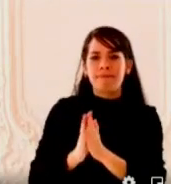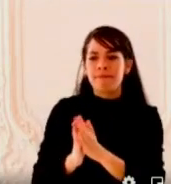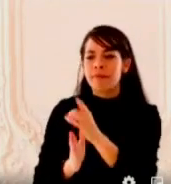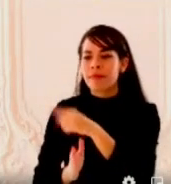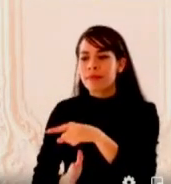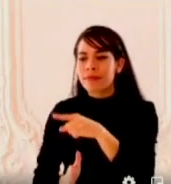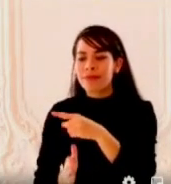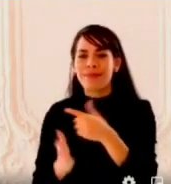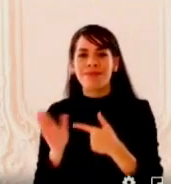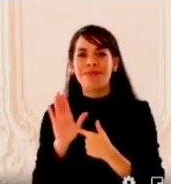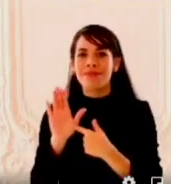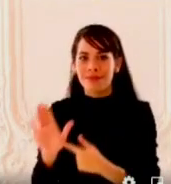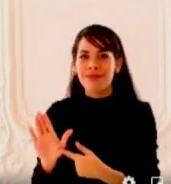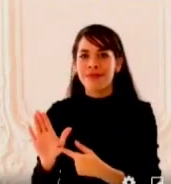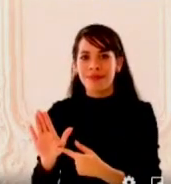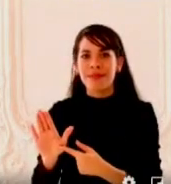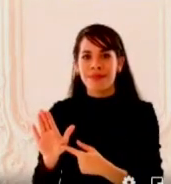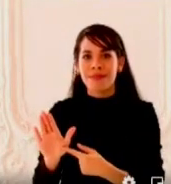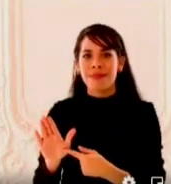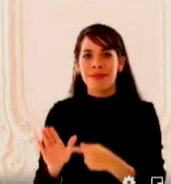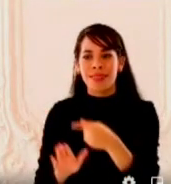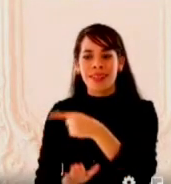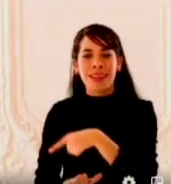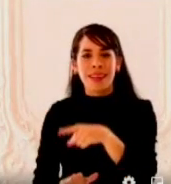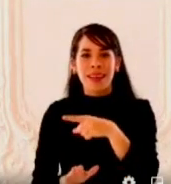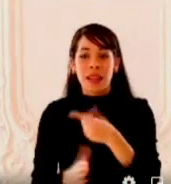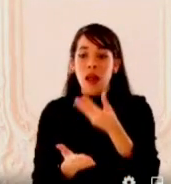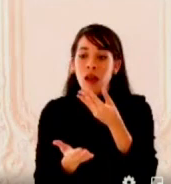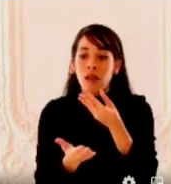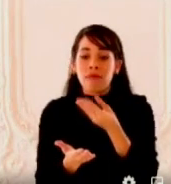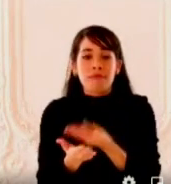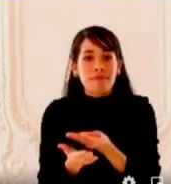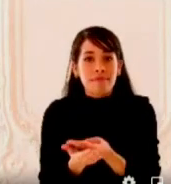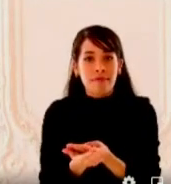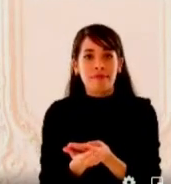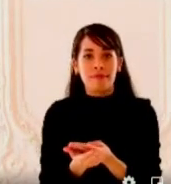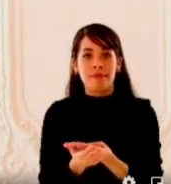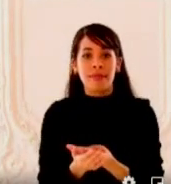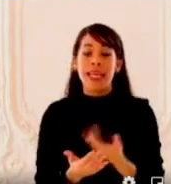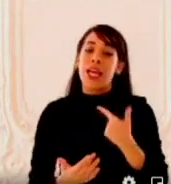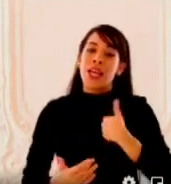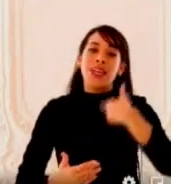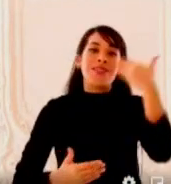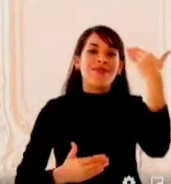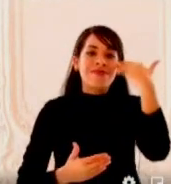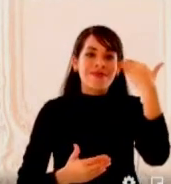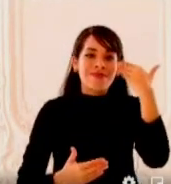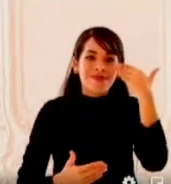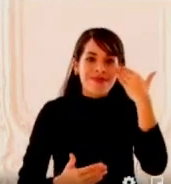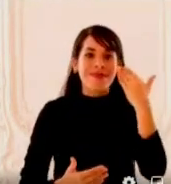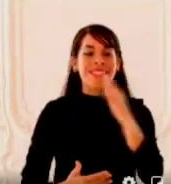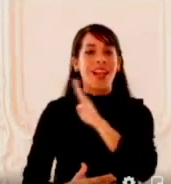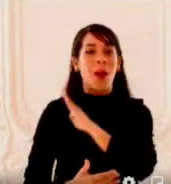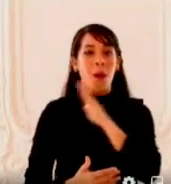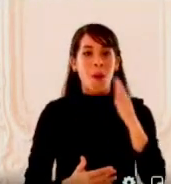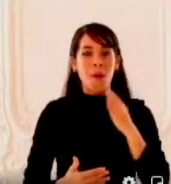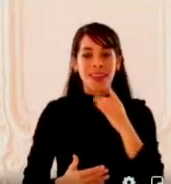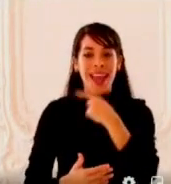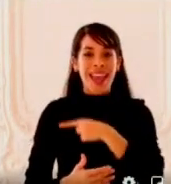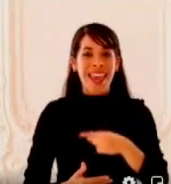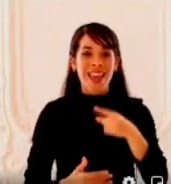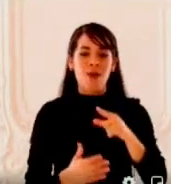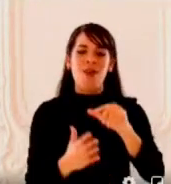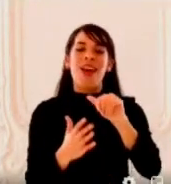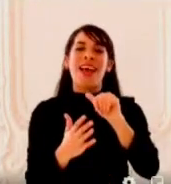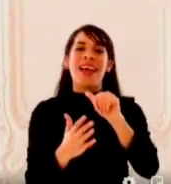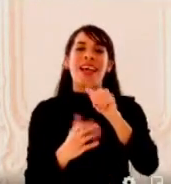precisamente presupuestaria, en la elaboración de un presupuesto. Reconozco que es la Junta la que establece el tope del